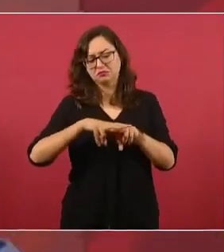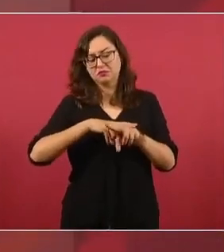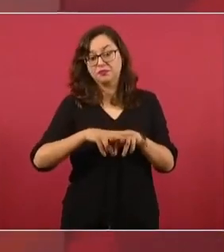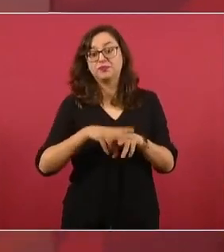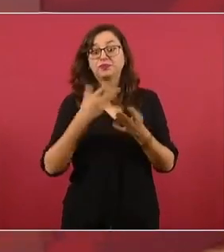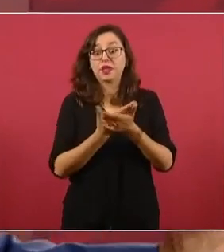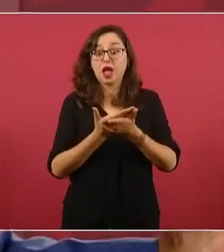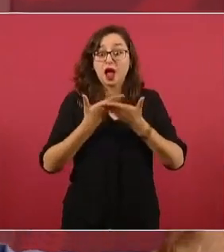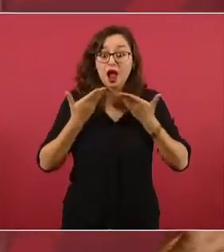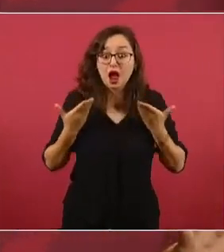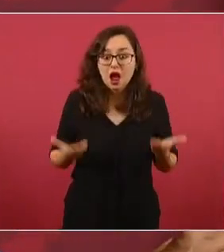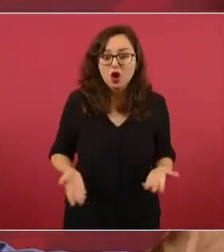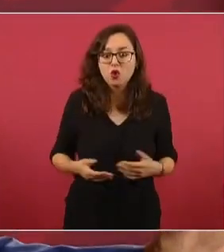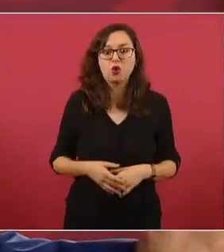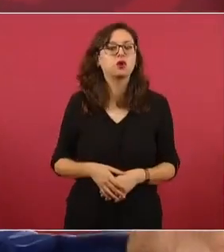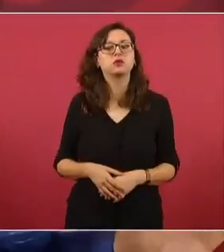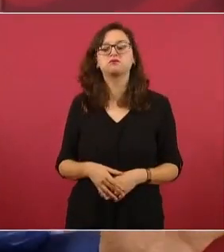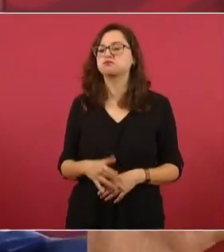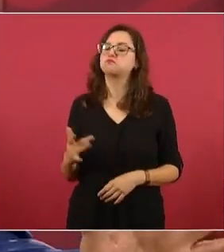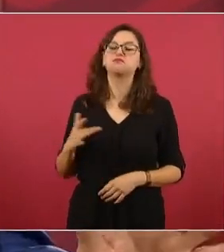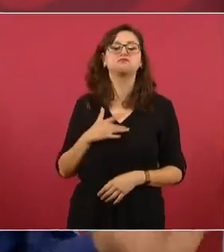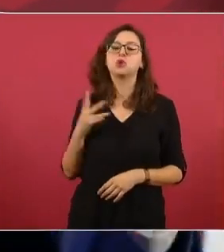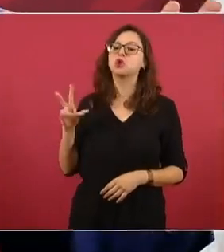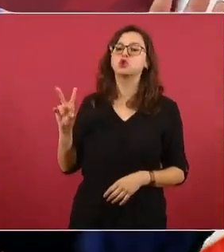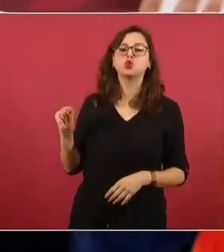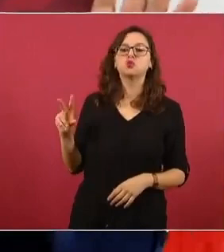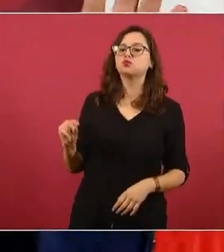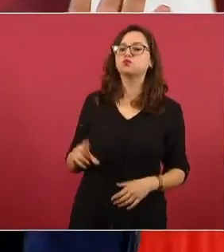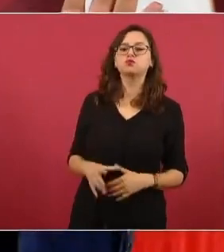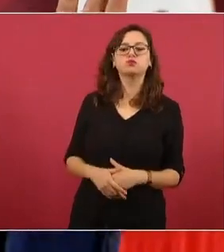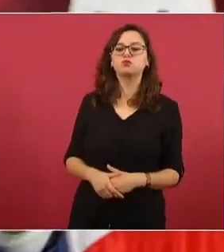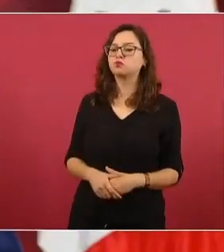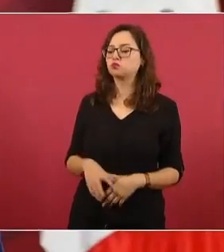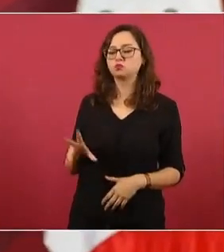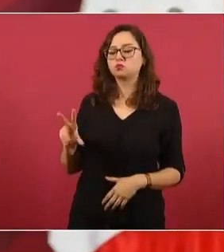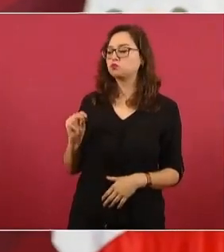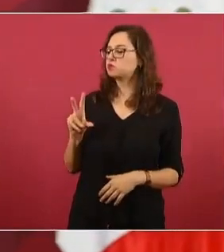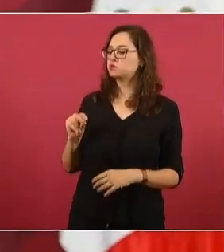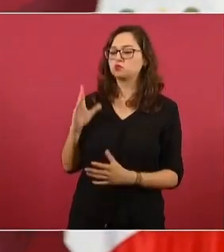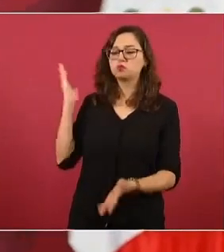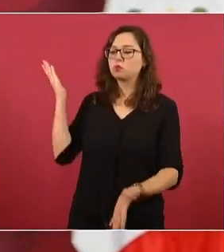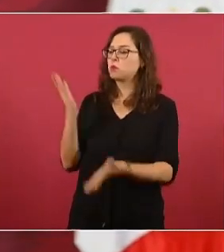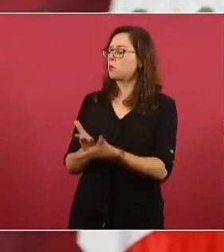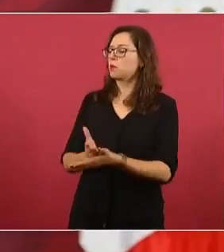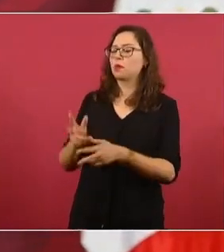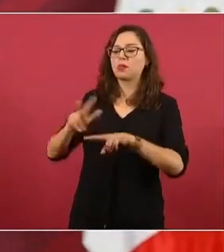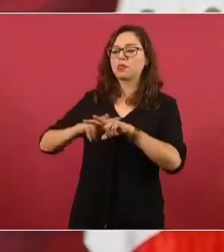dicen, no pasa si no nos pagan